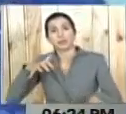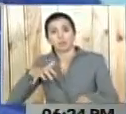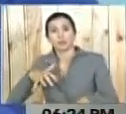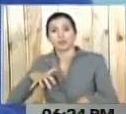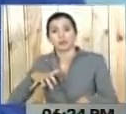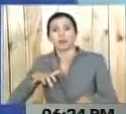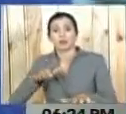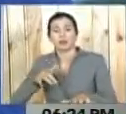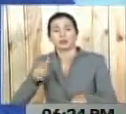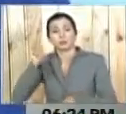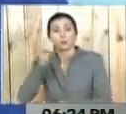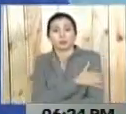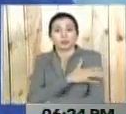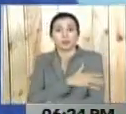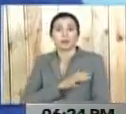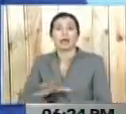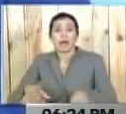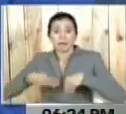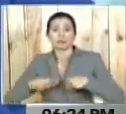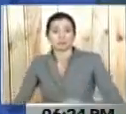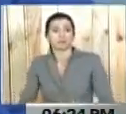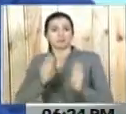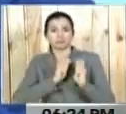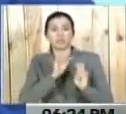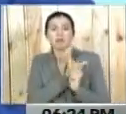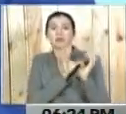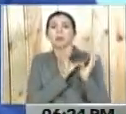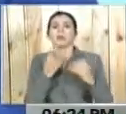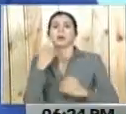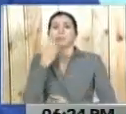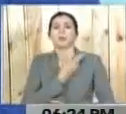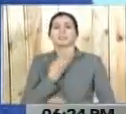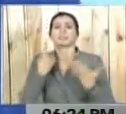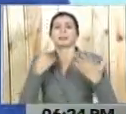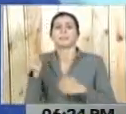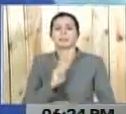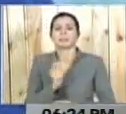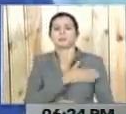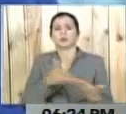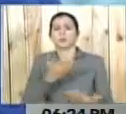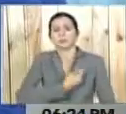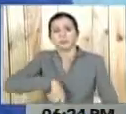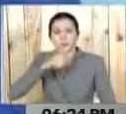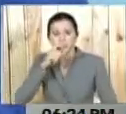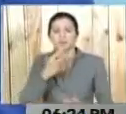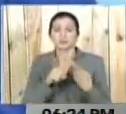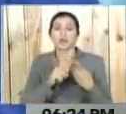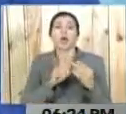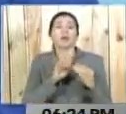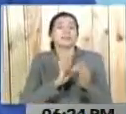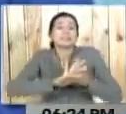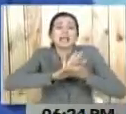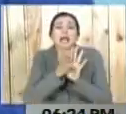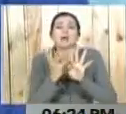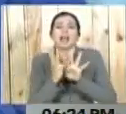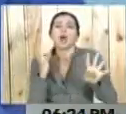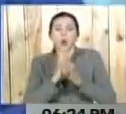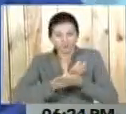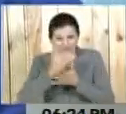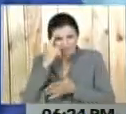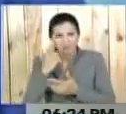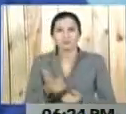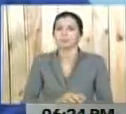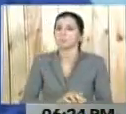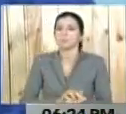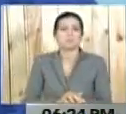Nacional. Prometieron que salían en 6 meses del presidente Nicolás Maduro. Prometieron que era la última cola el 6 de diciembre. Han prometido N cantidad